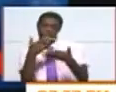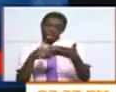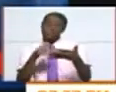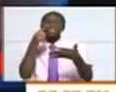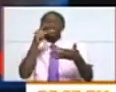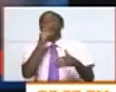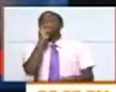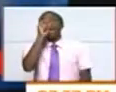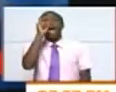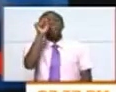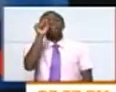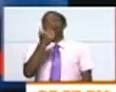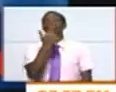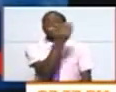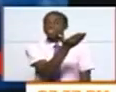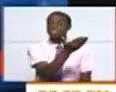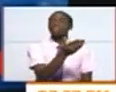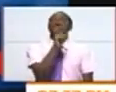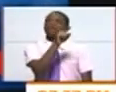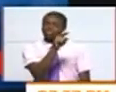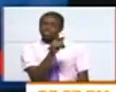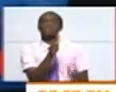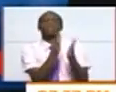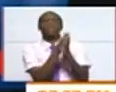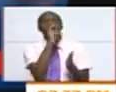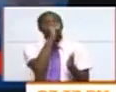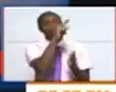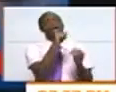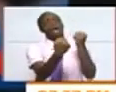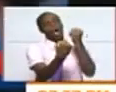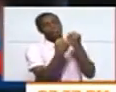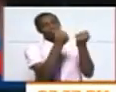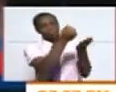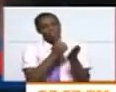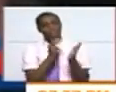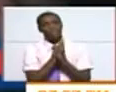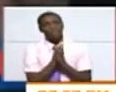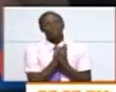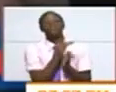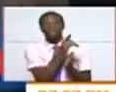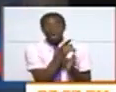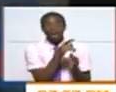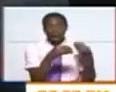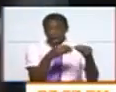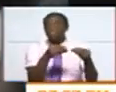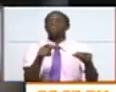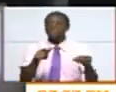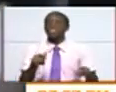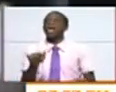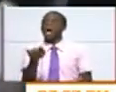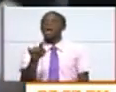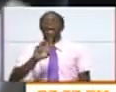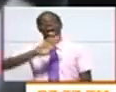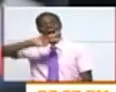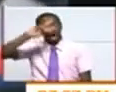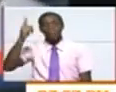el presidente nos diga lo que nos ayuden a nosotros y que ahora sí diga que Maduro sí sirve.